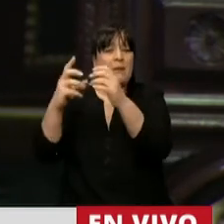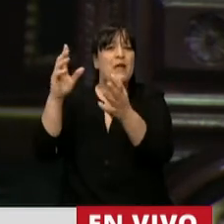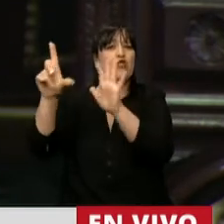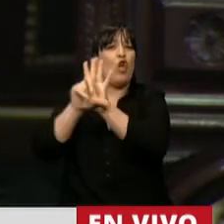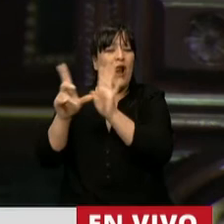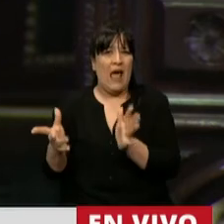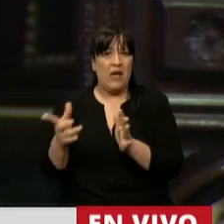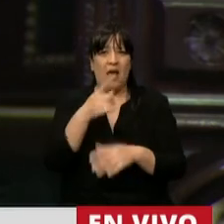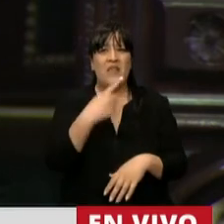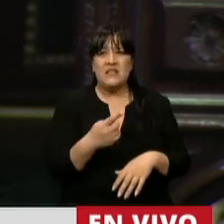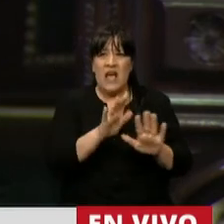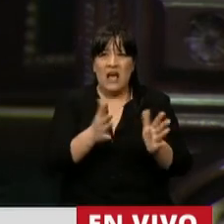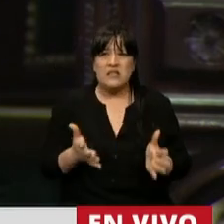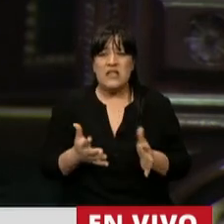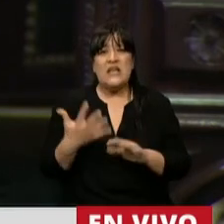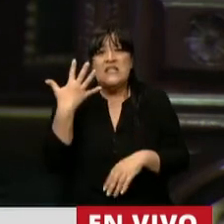ley.